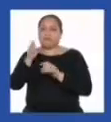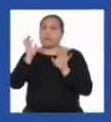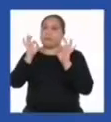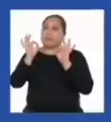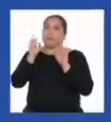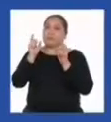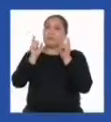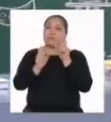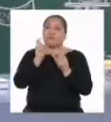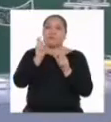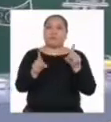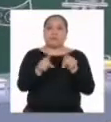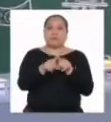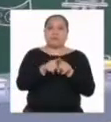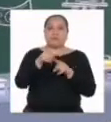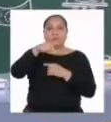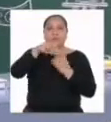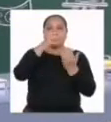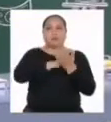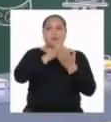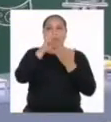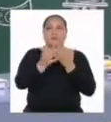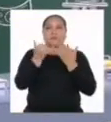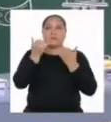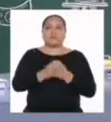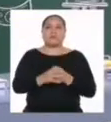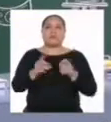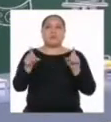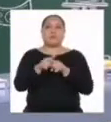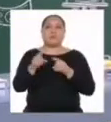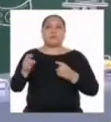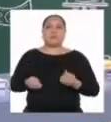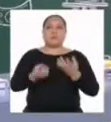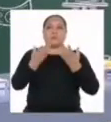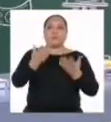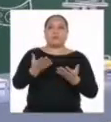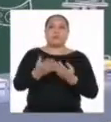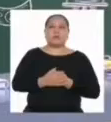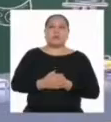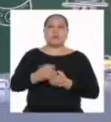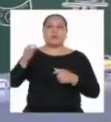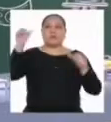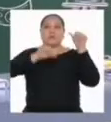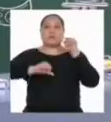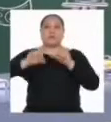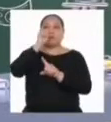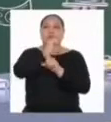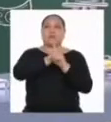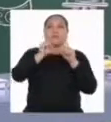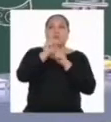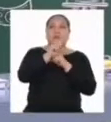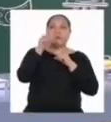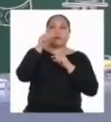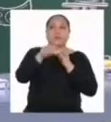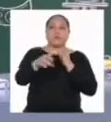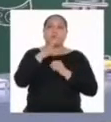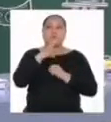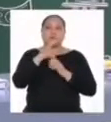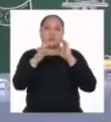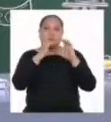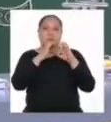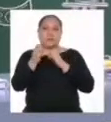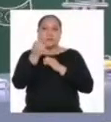igual. En el programa de hoy también se lo dedicaremos al área de ciencias sociales, donde hablaremos de